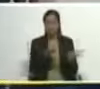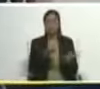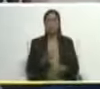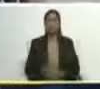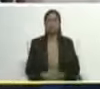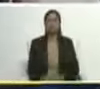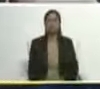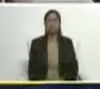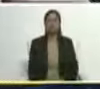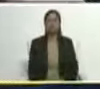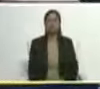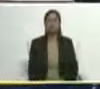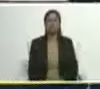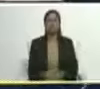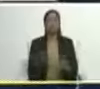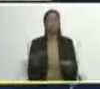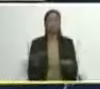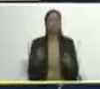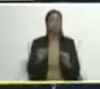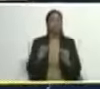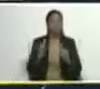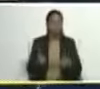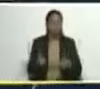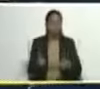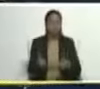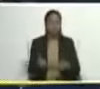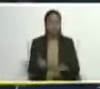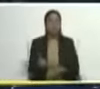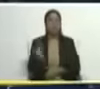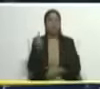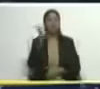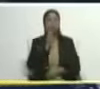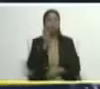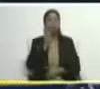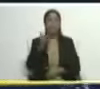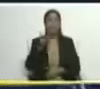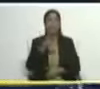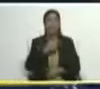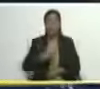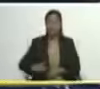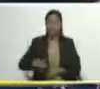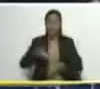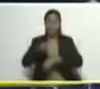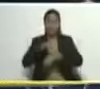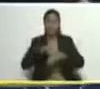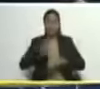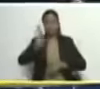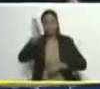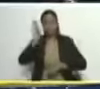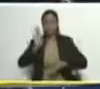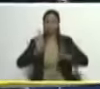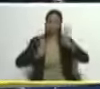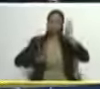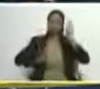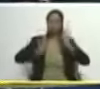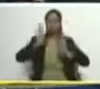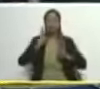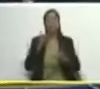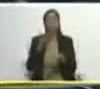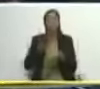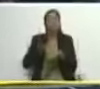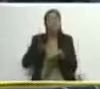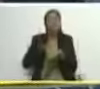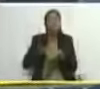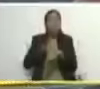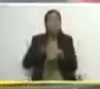Vamos entonces a proceder a escuchar las intervenciones, las propuestas sobre la base